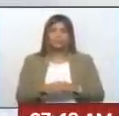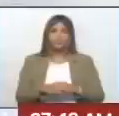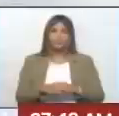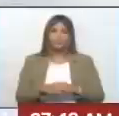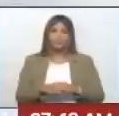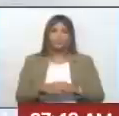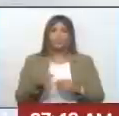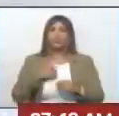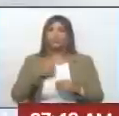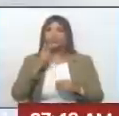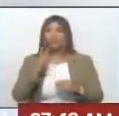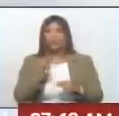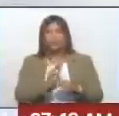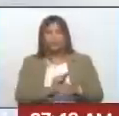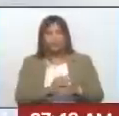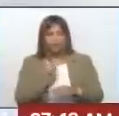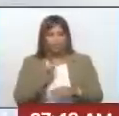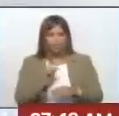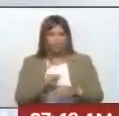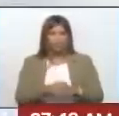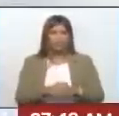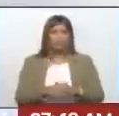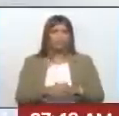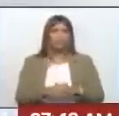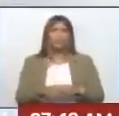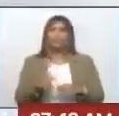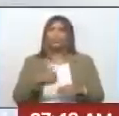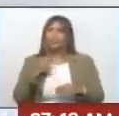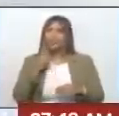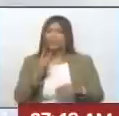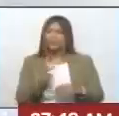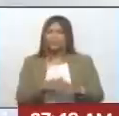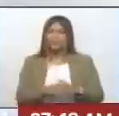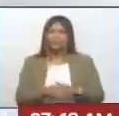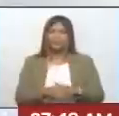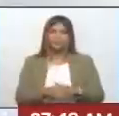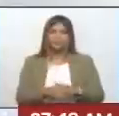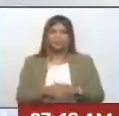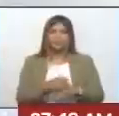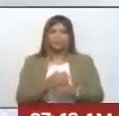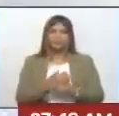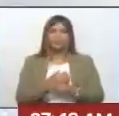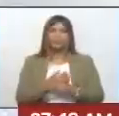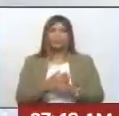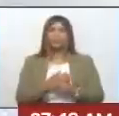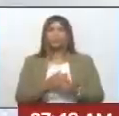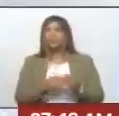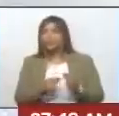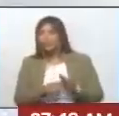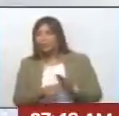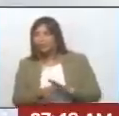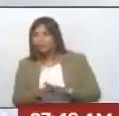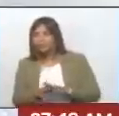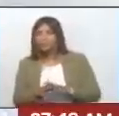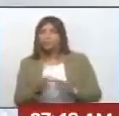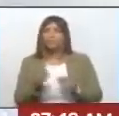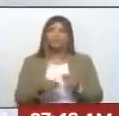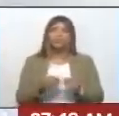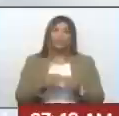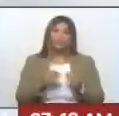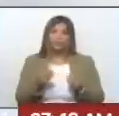Yo veo con cuidado esto, o sea, yo no lo veo, es un avance el que cree la oficina